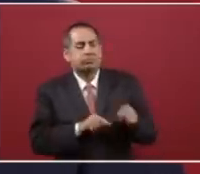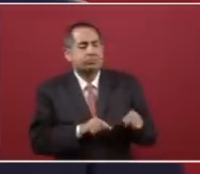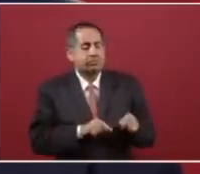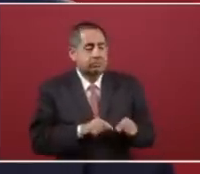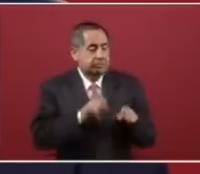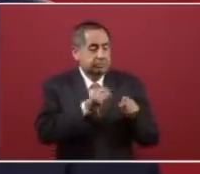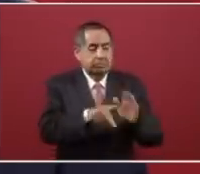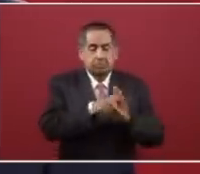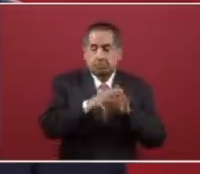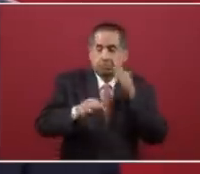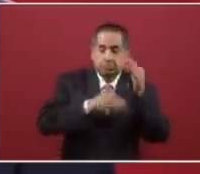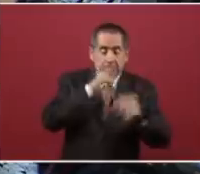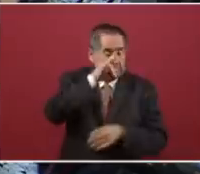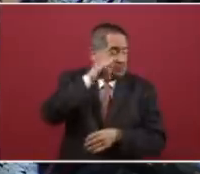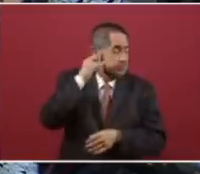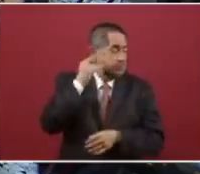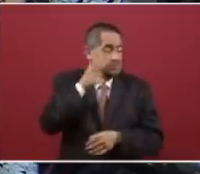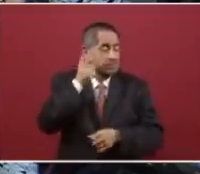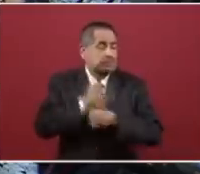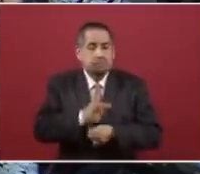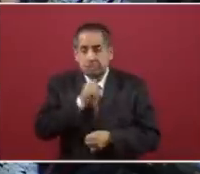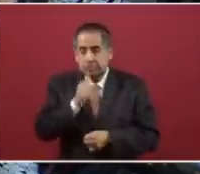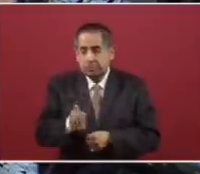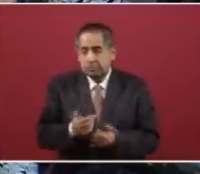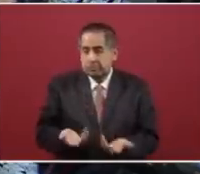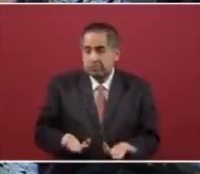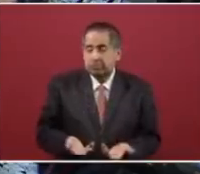los medios se dieron encuentro